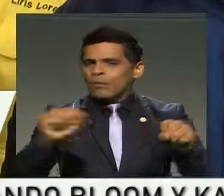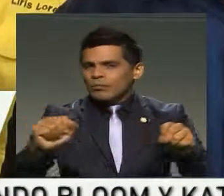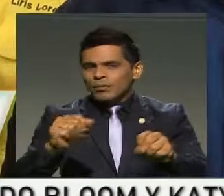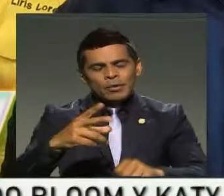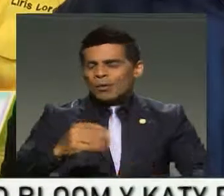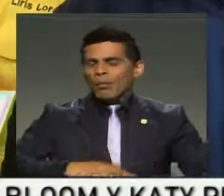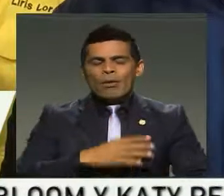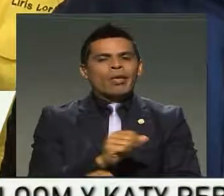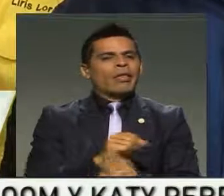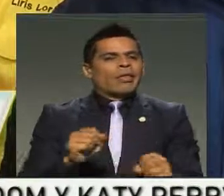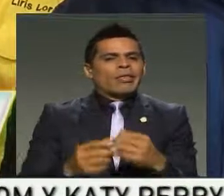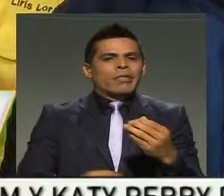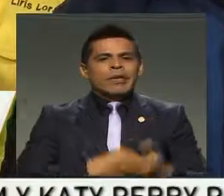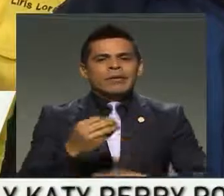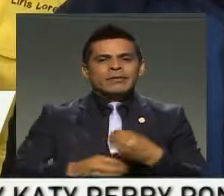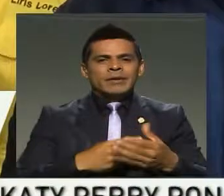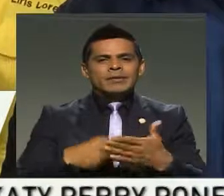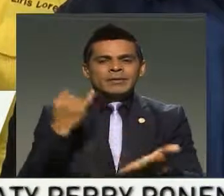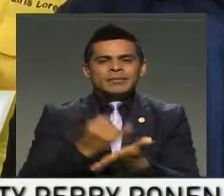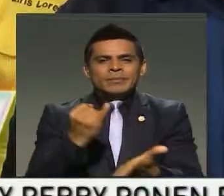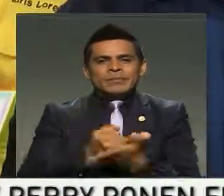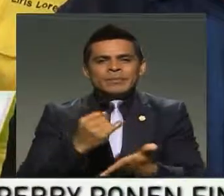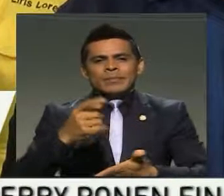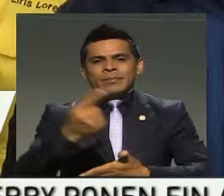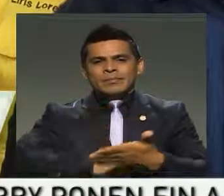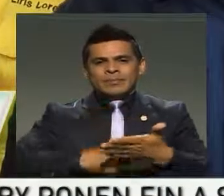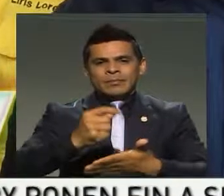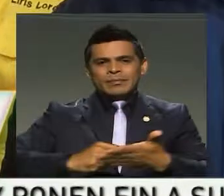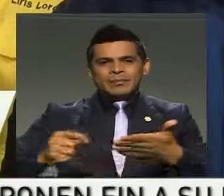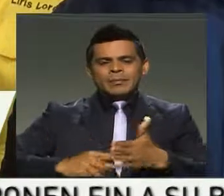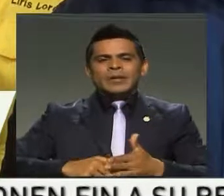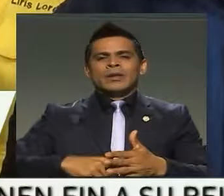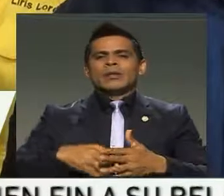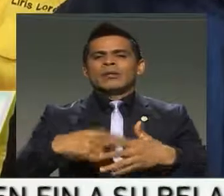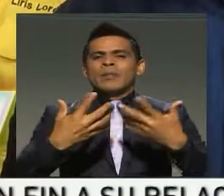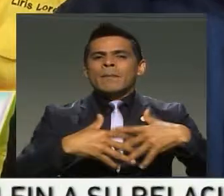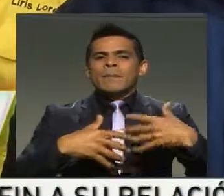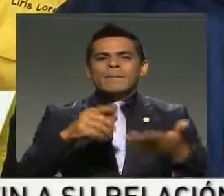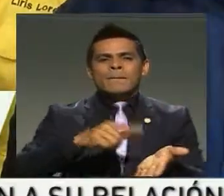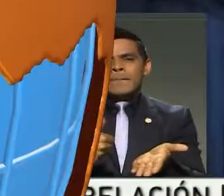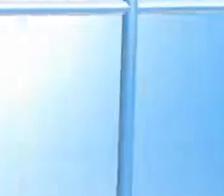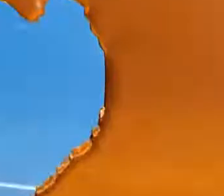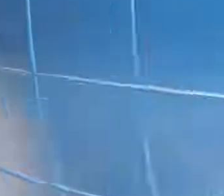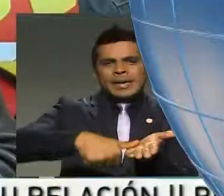6 partidos pudieran validarse en un fin de semana con este número de máquinas que se han implementado.